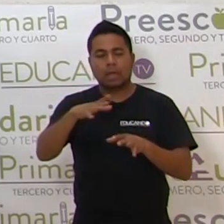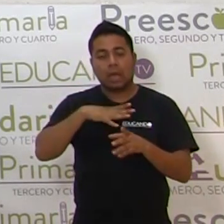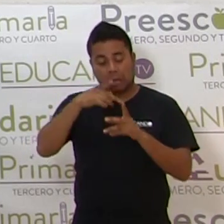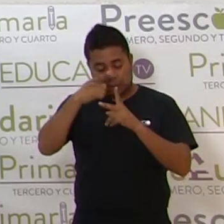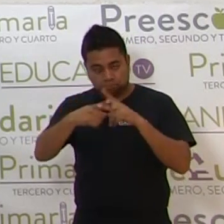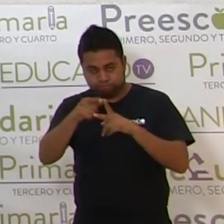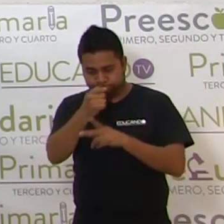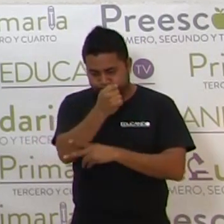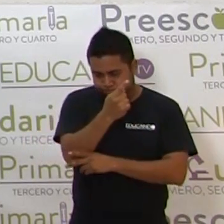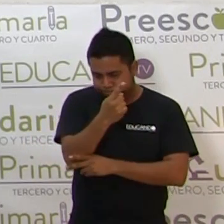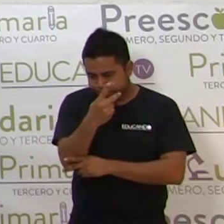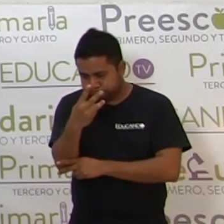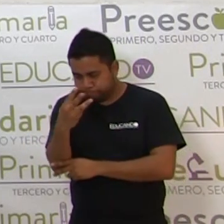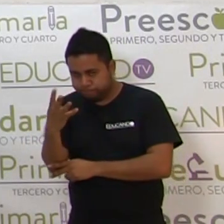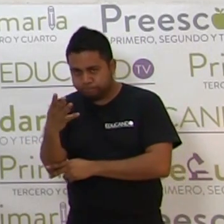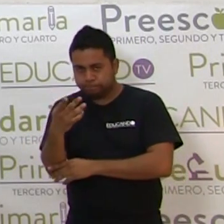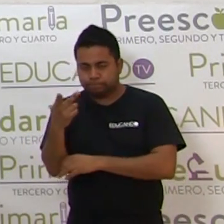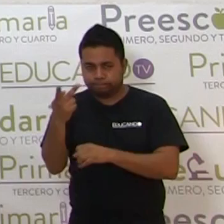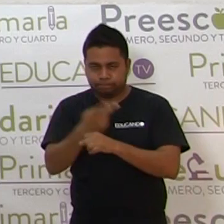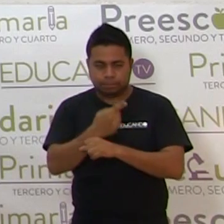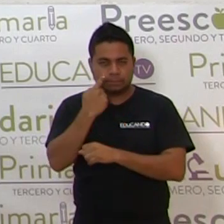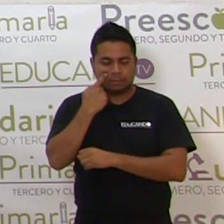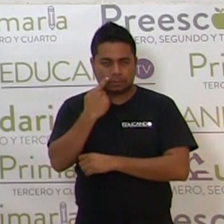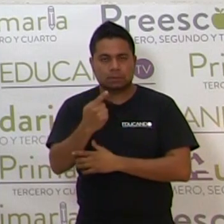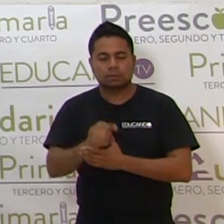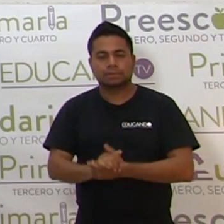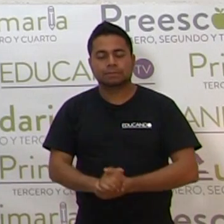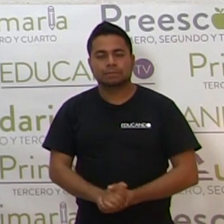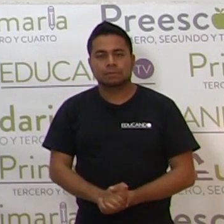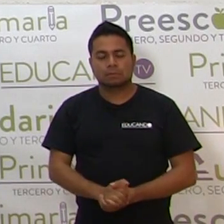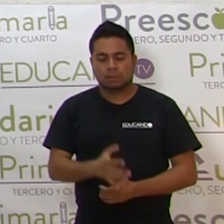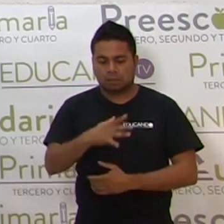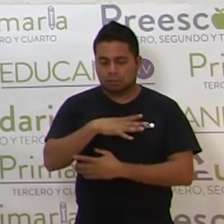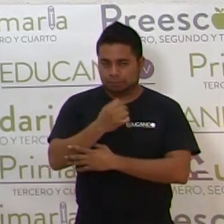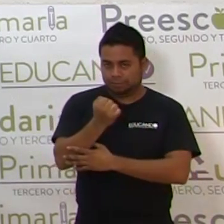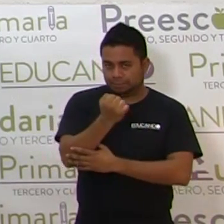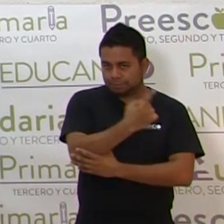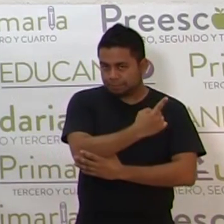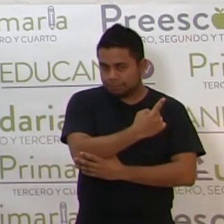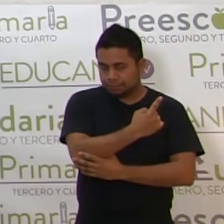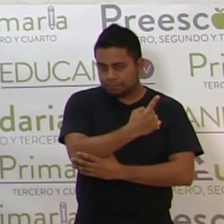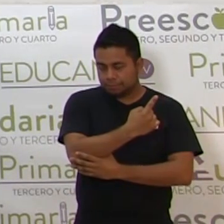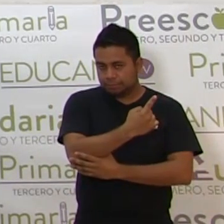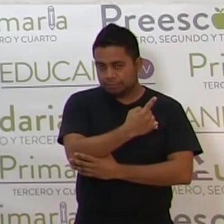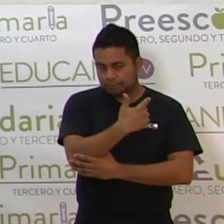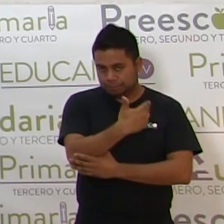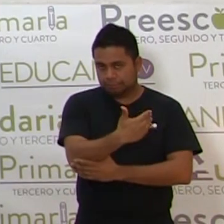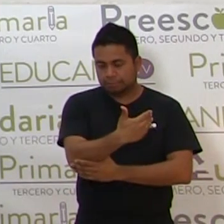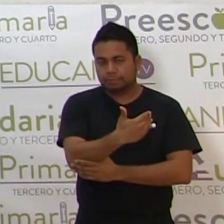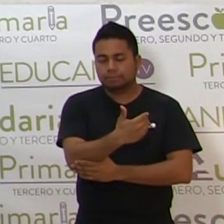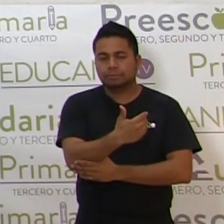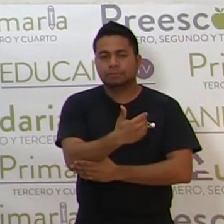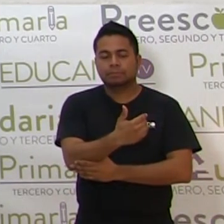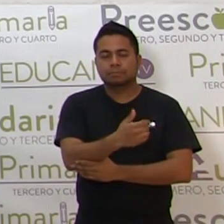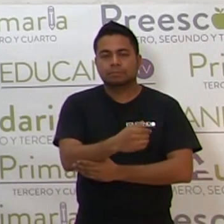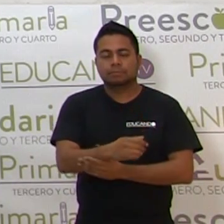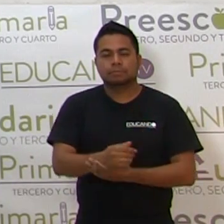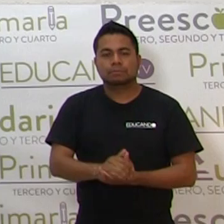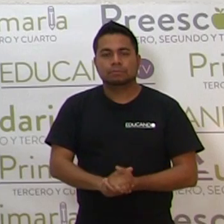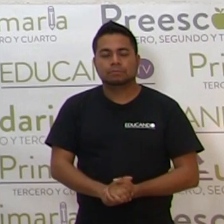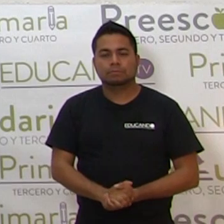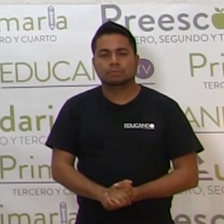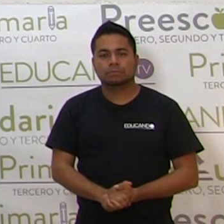de sílabas, va a suceder lo siguiente. Tenemos una, bien,